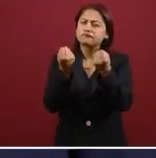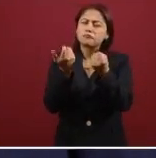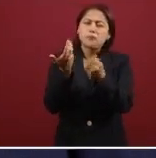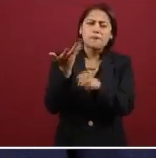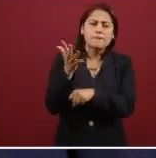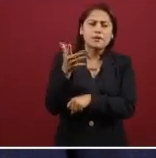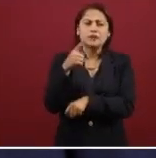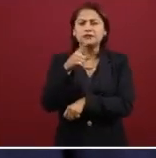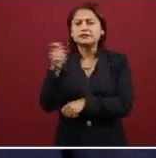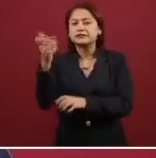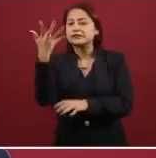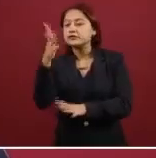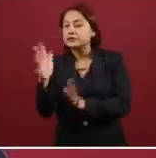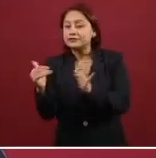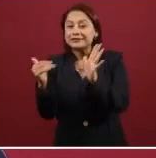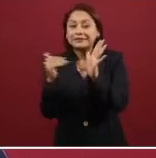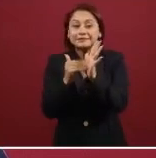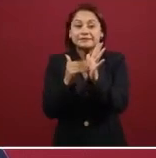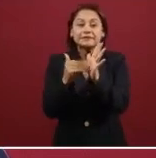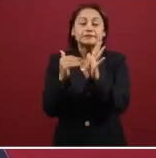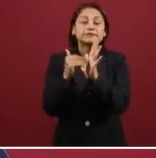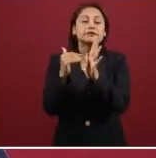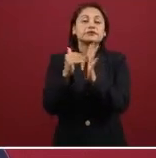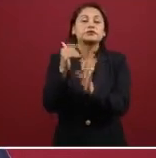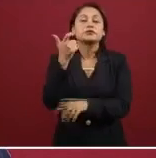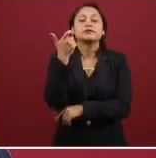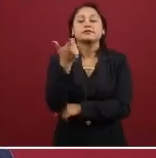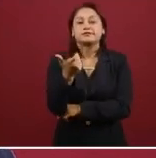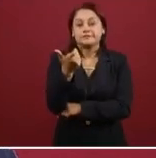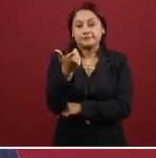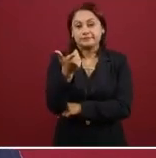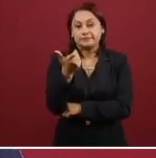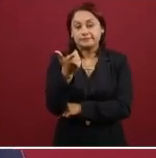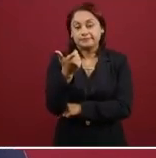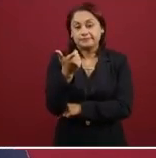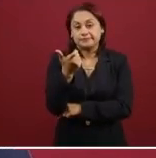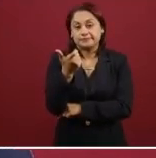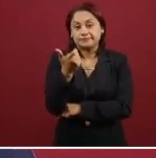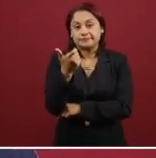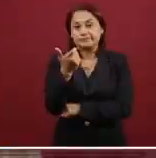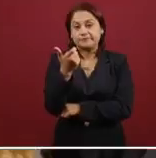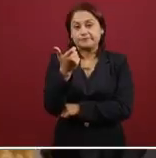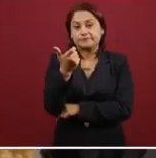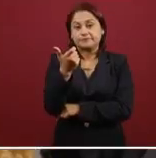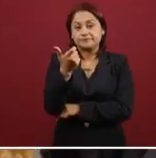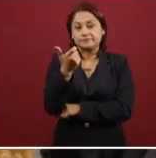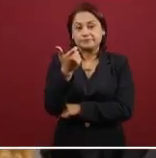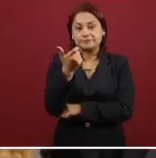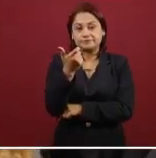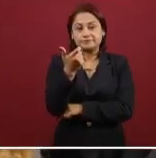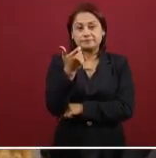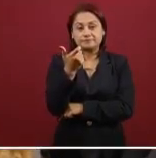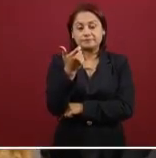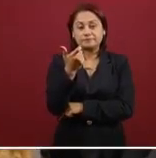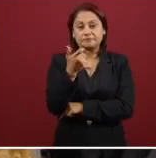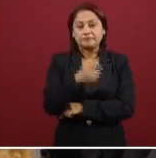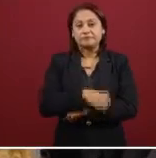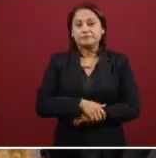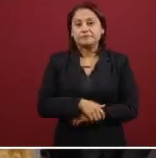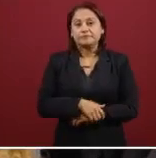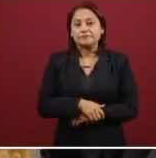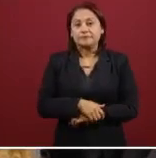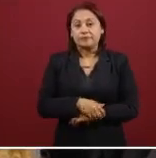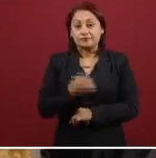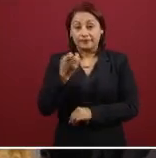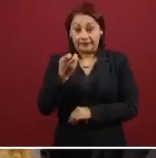110 mil millones de pesos. Eso lo dice en un